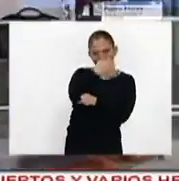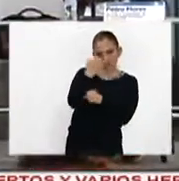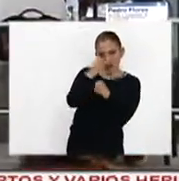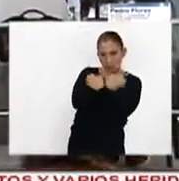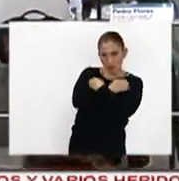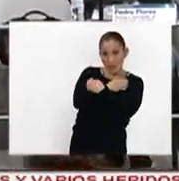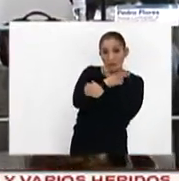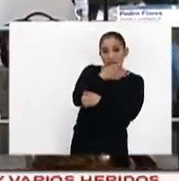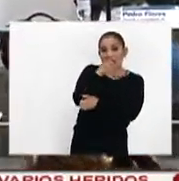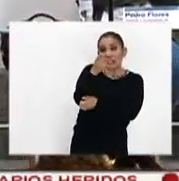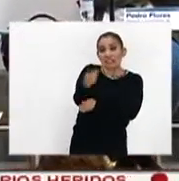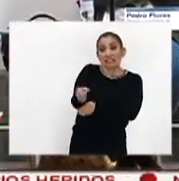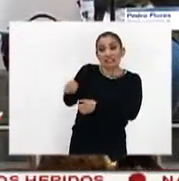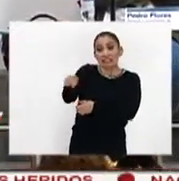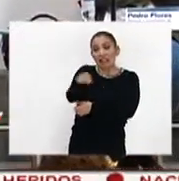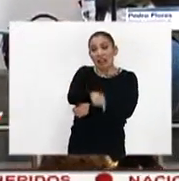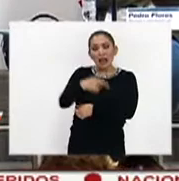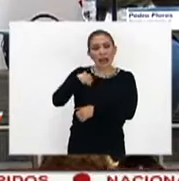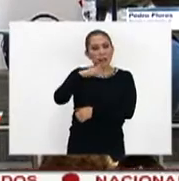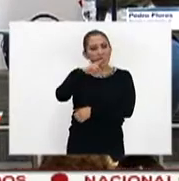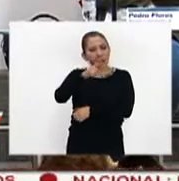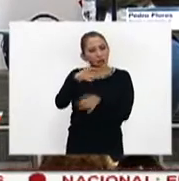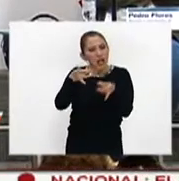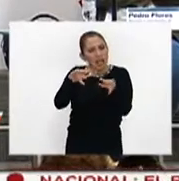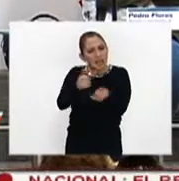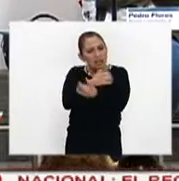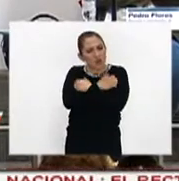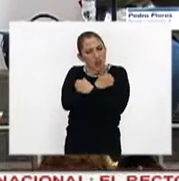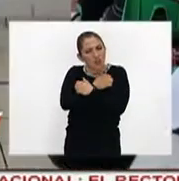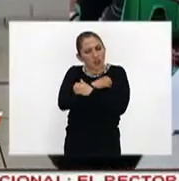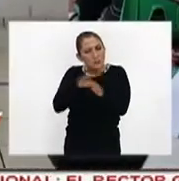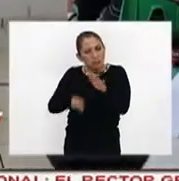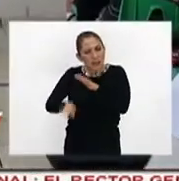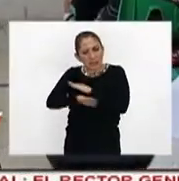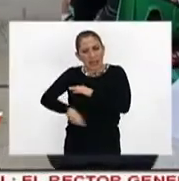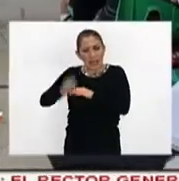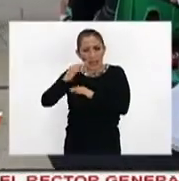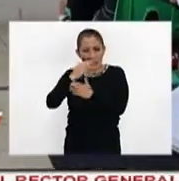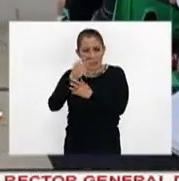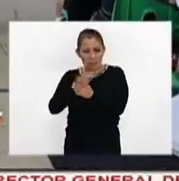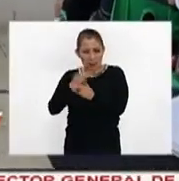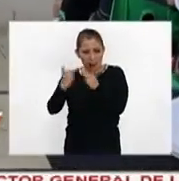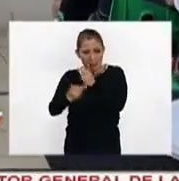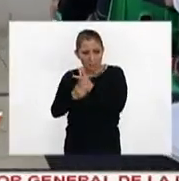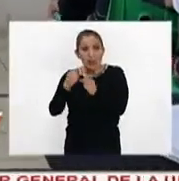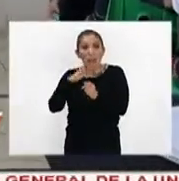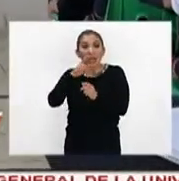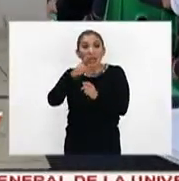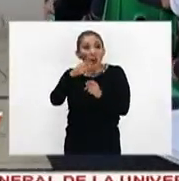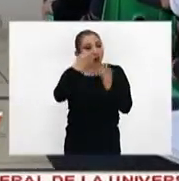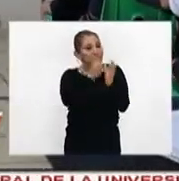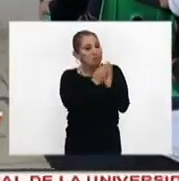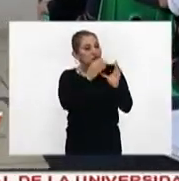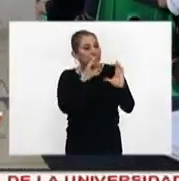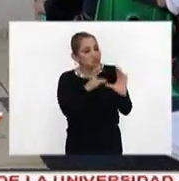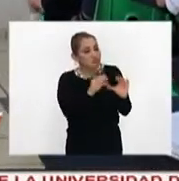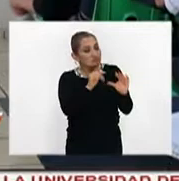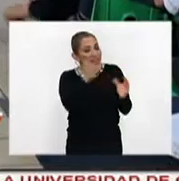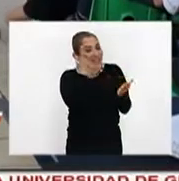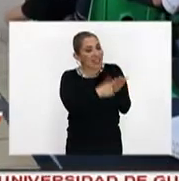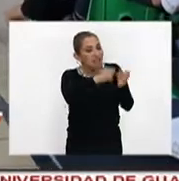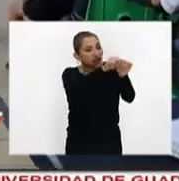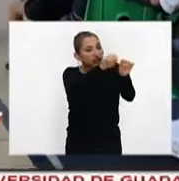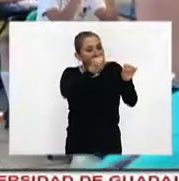de la Educación aseguraron que a efecto de mejorar la calidad de la educación básica y media superior es necesario elevar la calidad de la enseñanza en